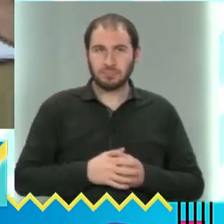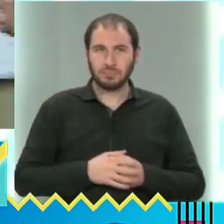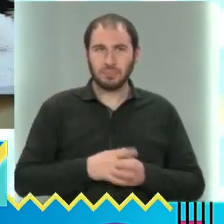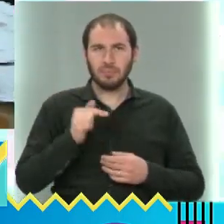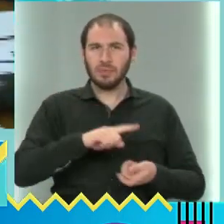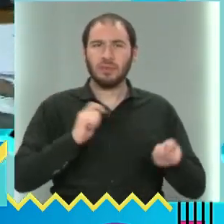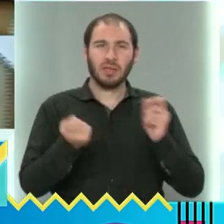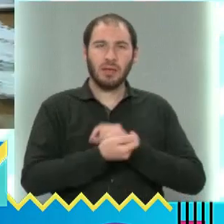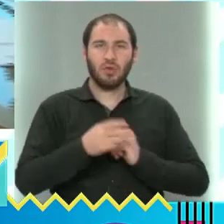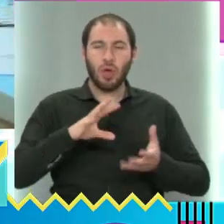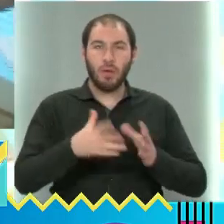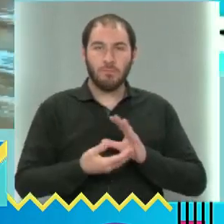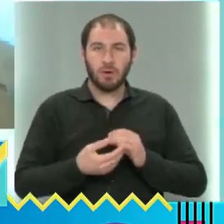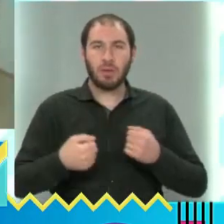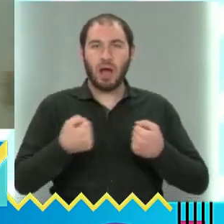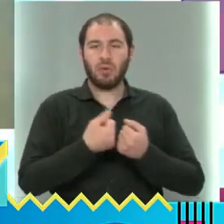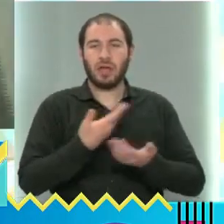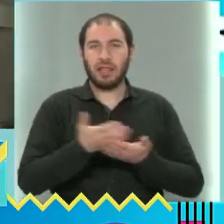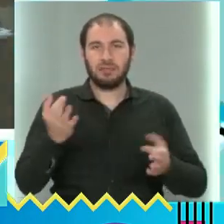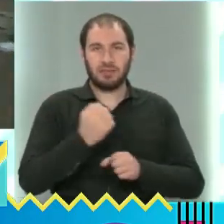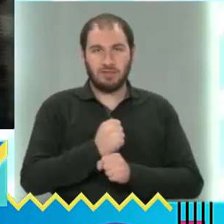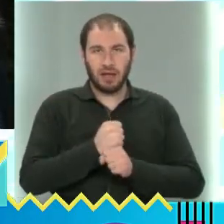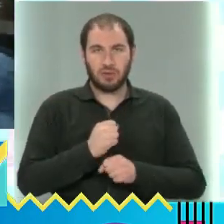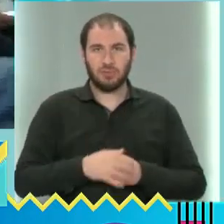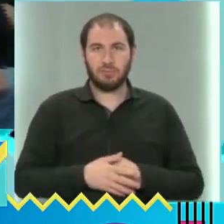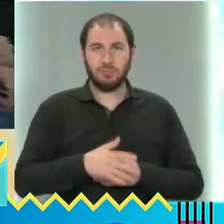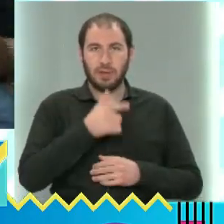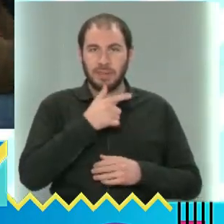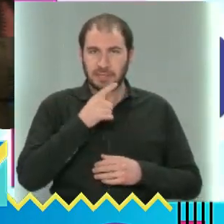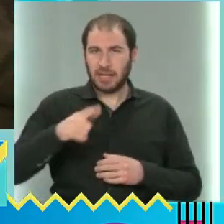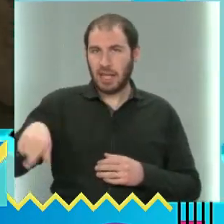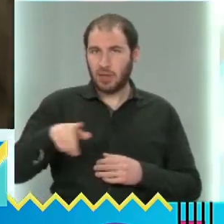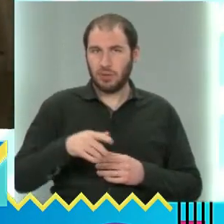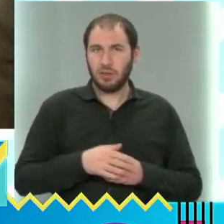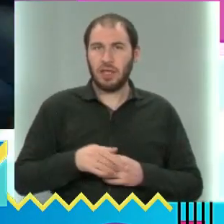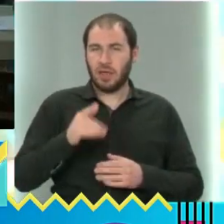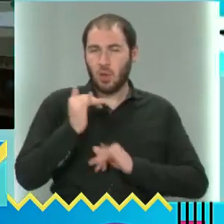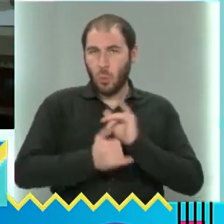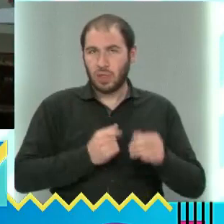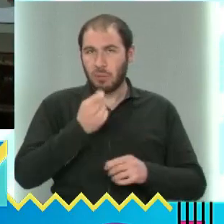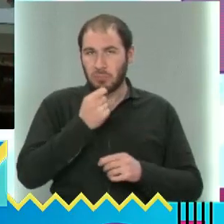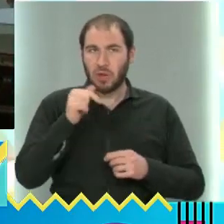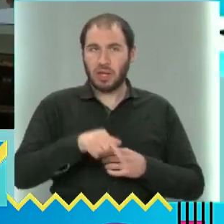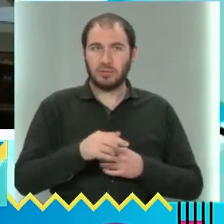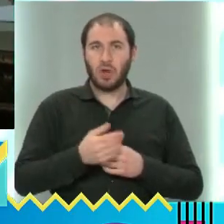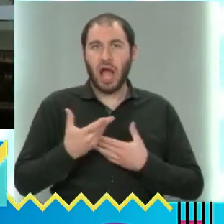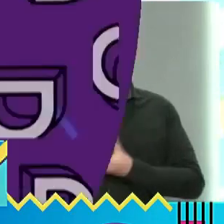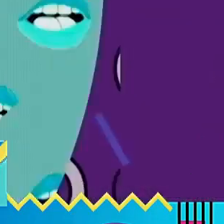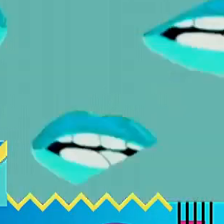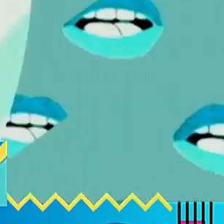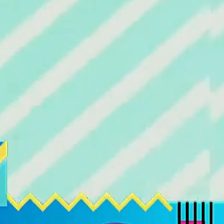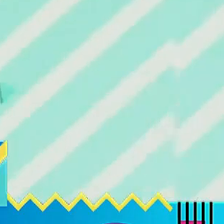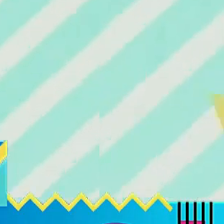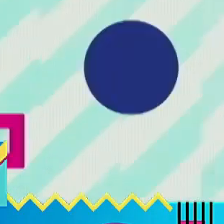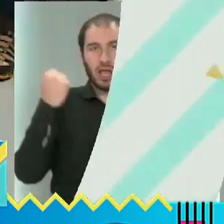un cambio en la forma en cómo se hacen los convenios colectivos de trabajo. Y yo creo que ellos podrán decir si esto no es útil para una